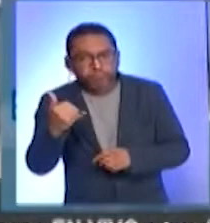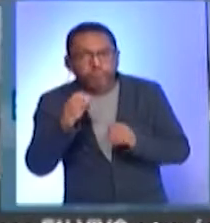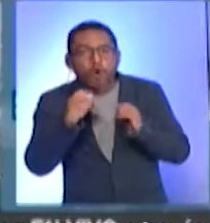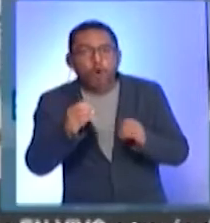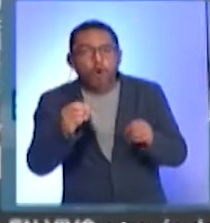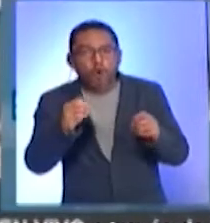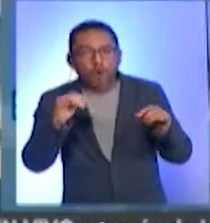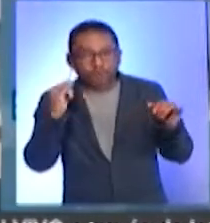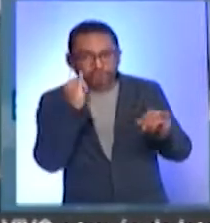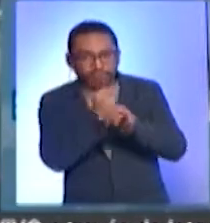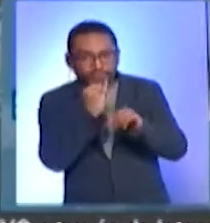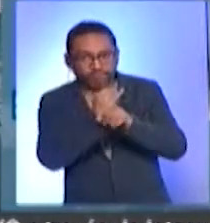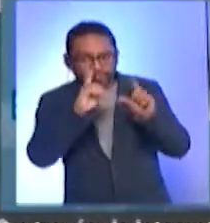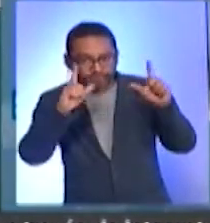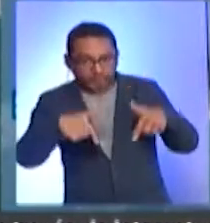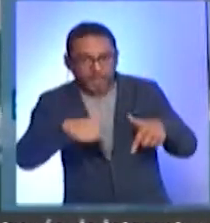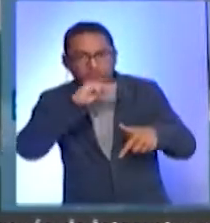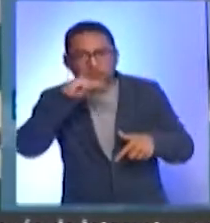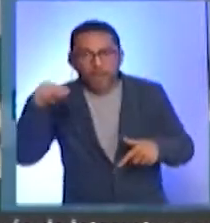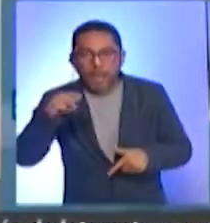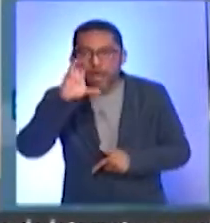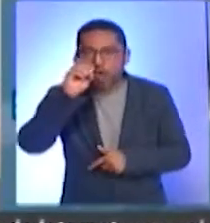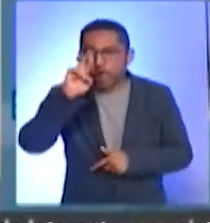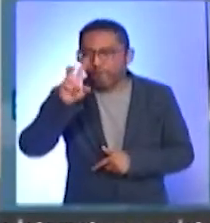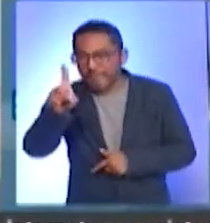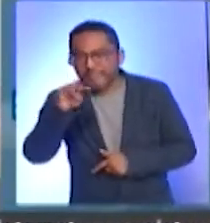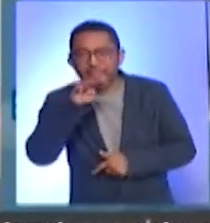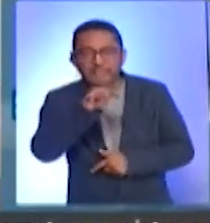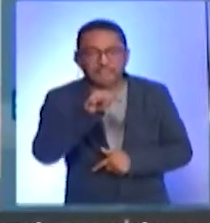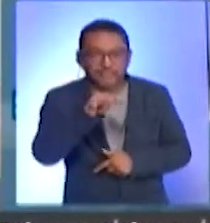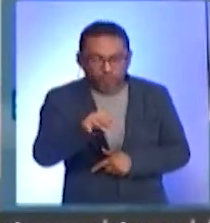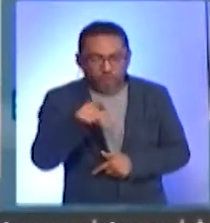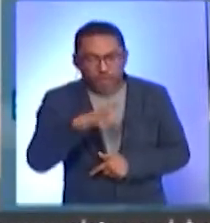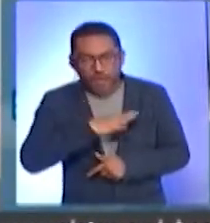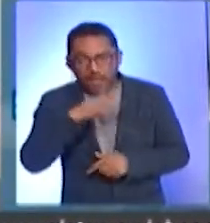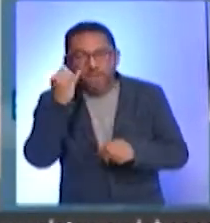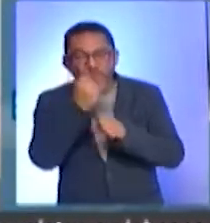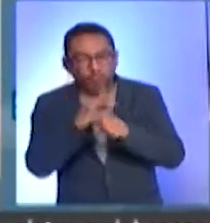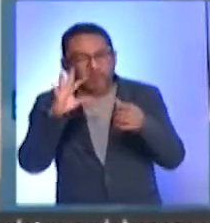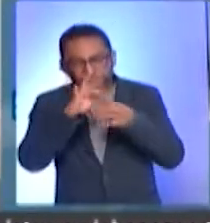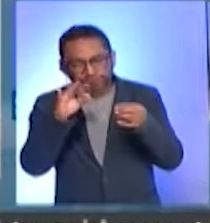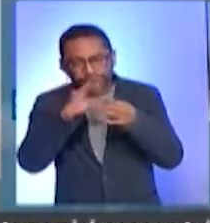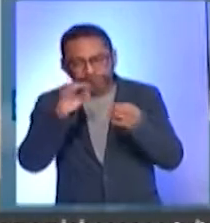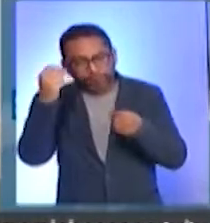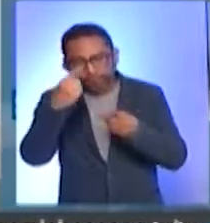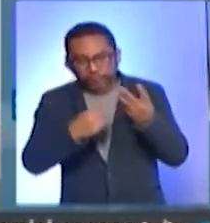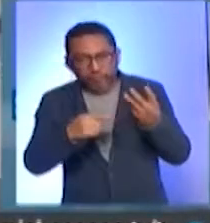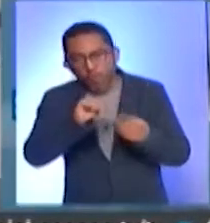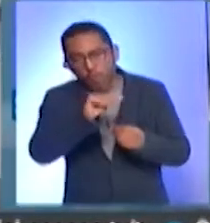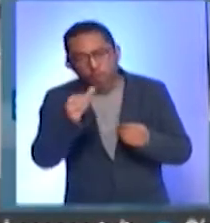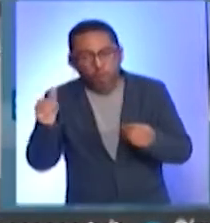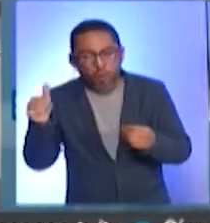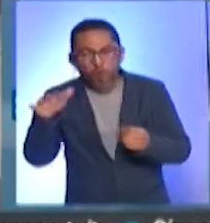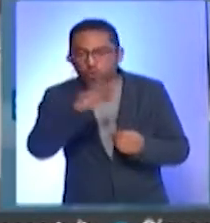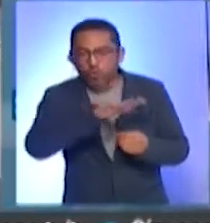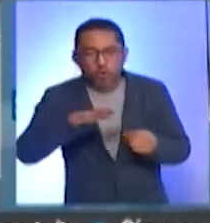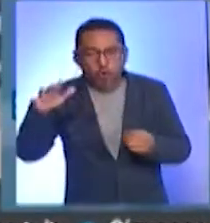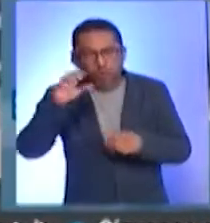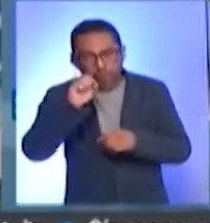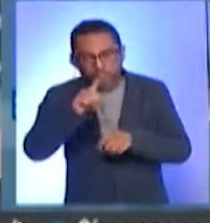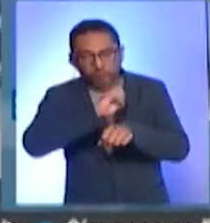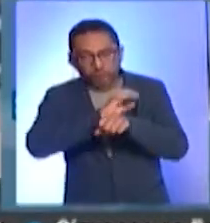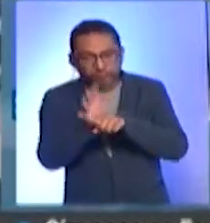micrositio michoacán con 1.019 donde encontrarán información disponible en torno al